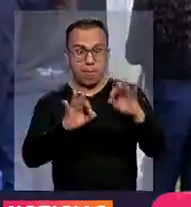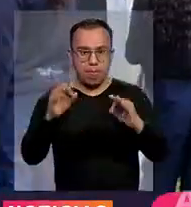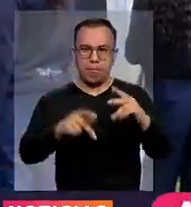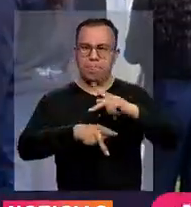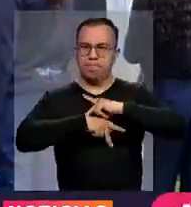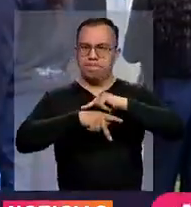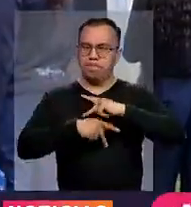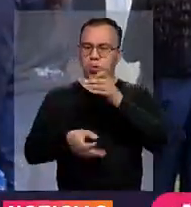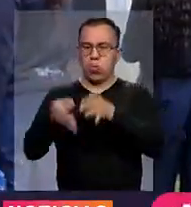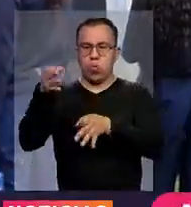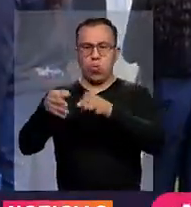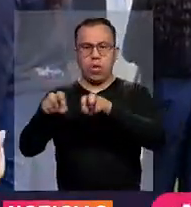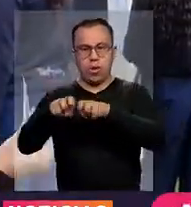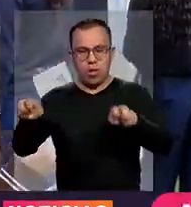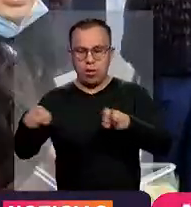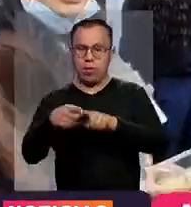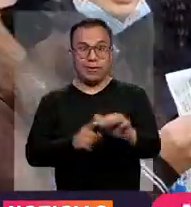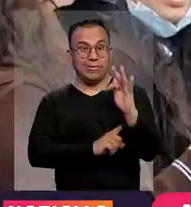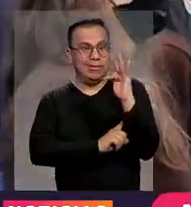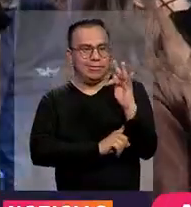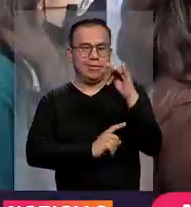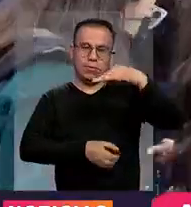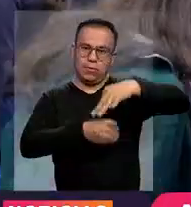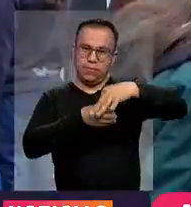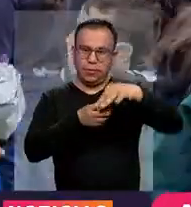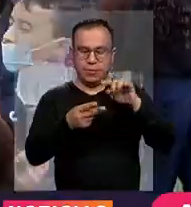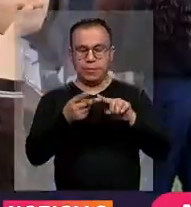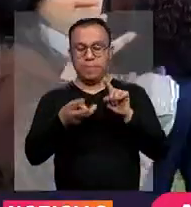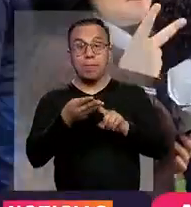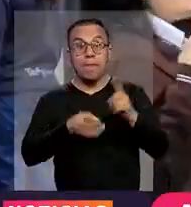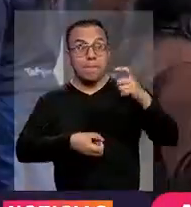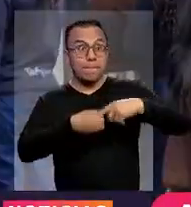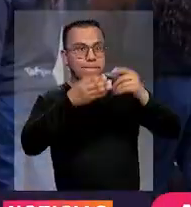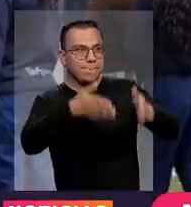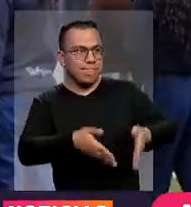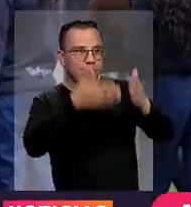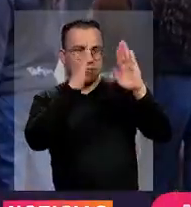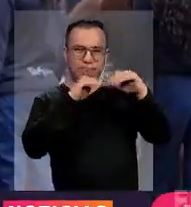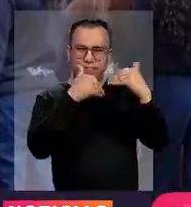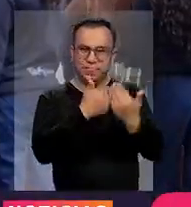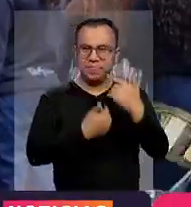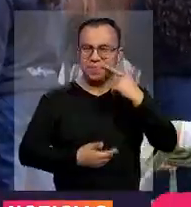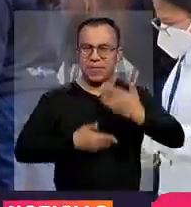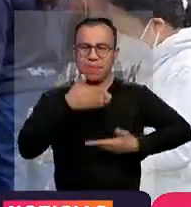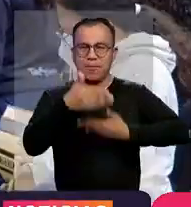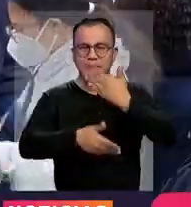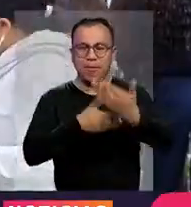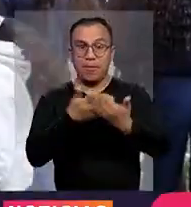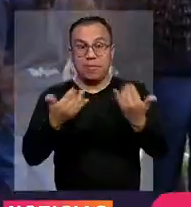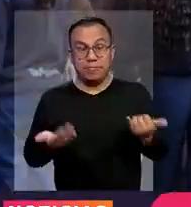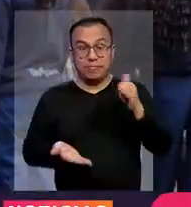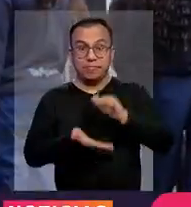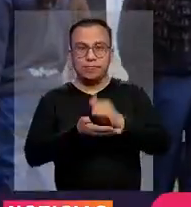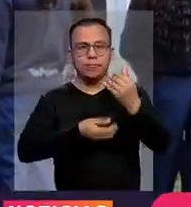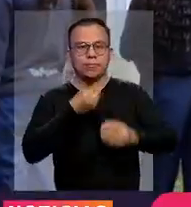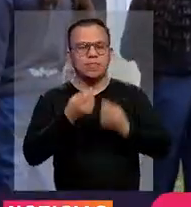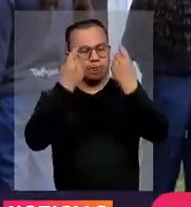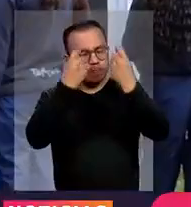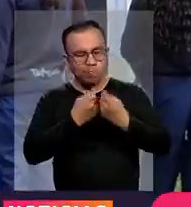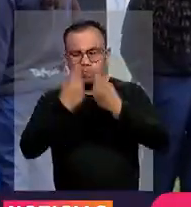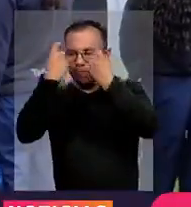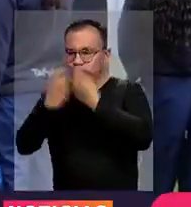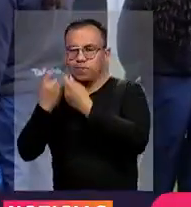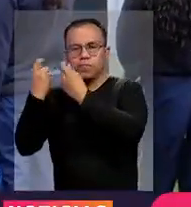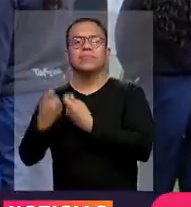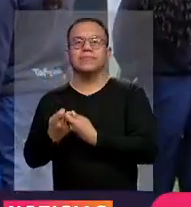propios jurados electorales, sus propios testigos de votación, la propia registraduría del colegio, y asimismo pues realizan un conteo posterior